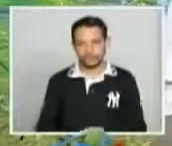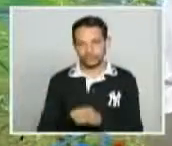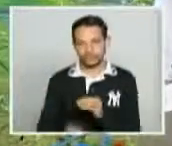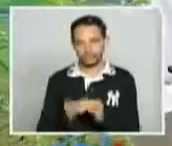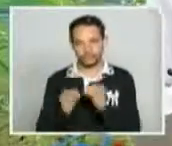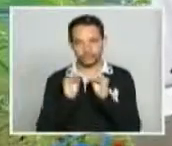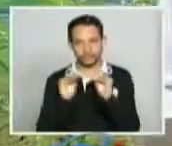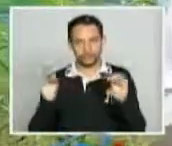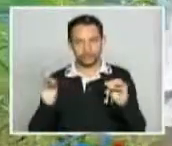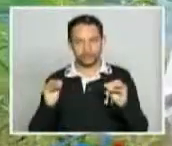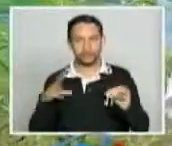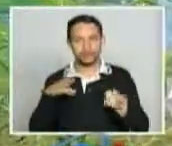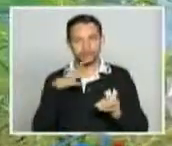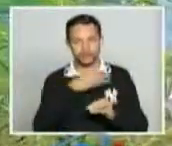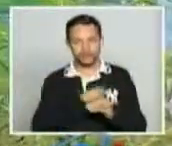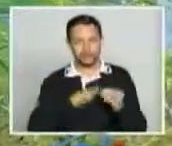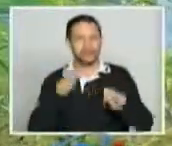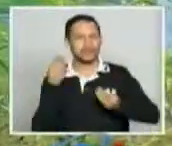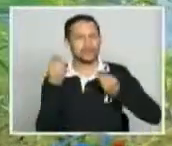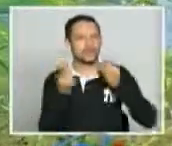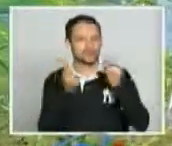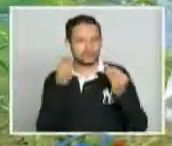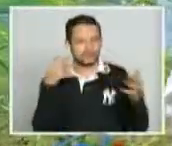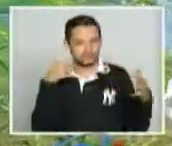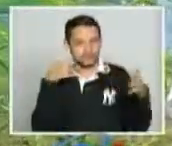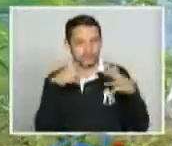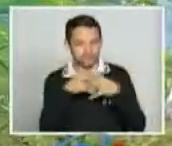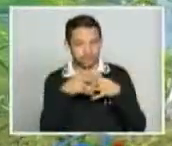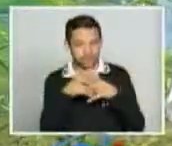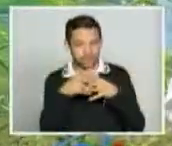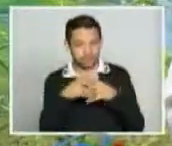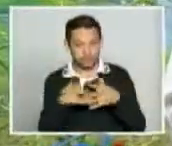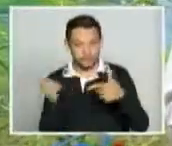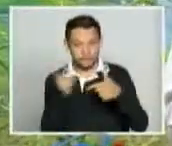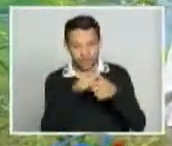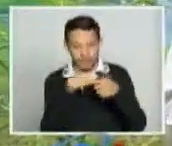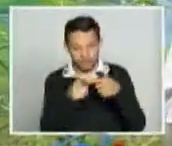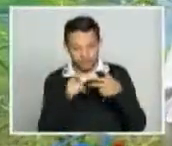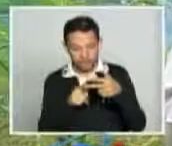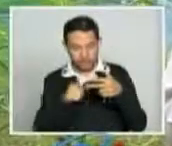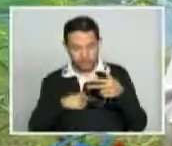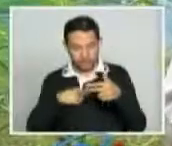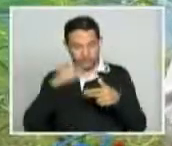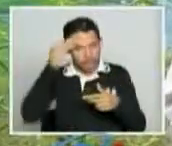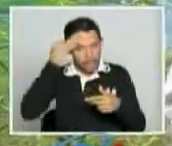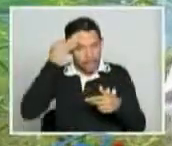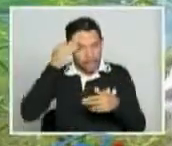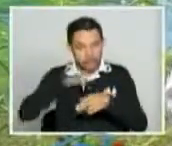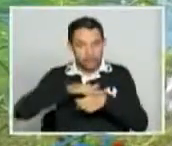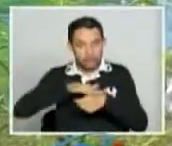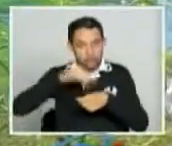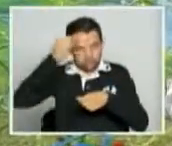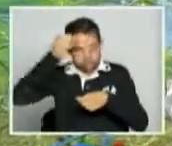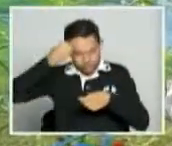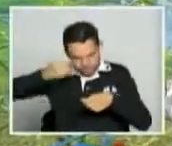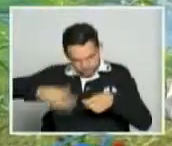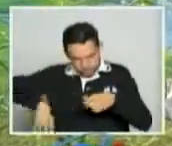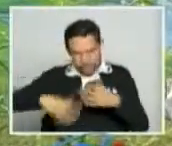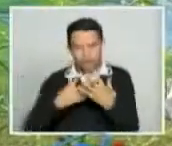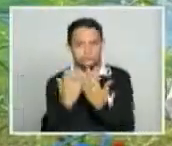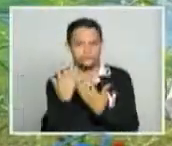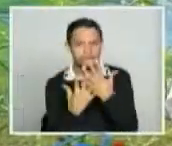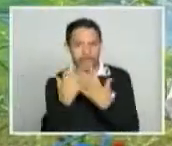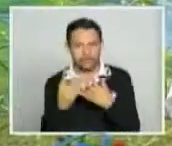Entonces, lo que tenemos que hacer ante esos síntomas, que los voy a repetir, caída del cabello, las uñas se me